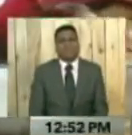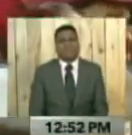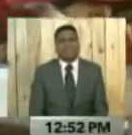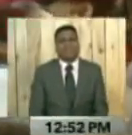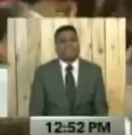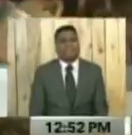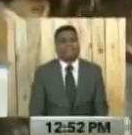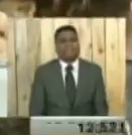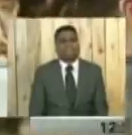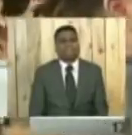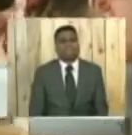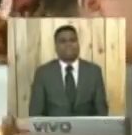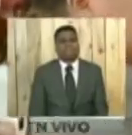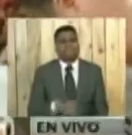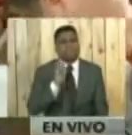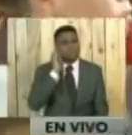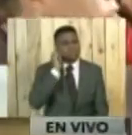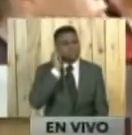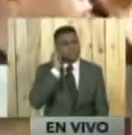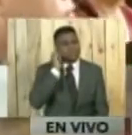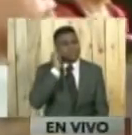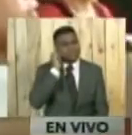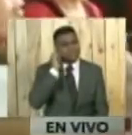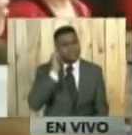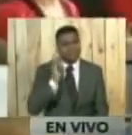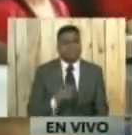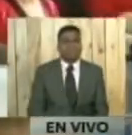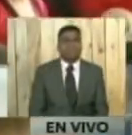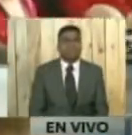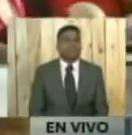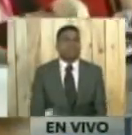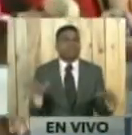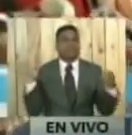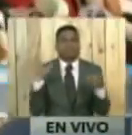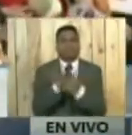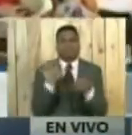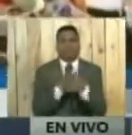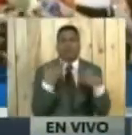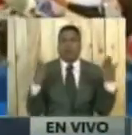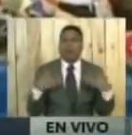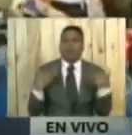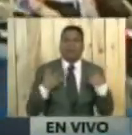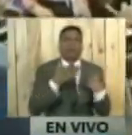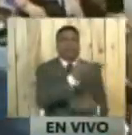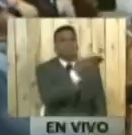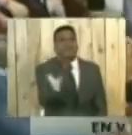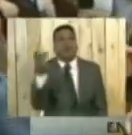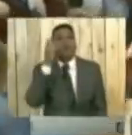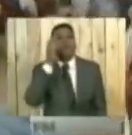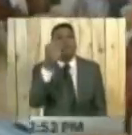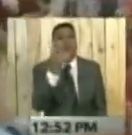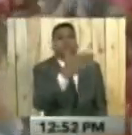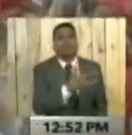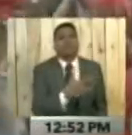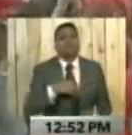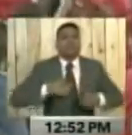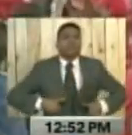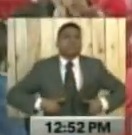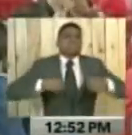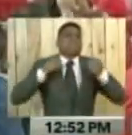Glorioso pueblo, por estar lleno de alegría, de amor, de fuerza, de coraje,